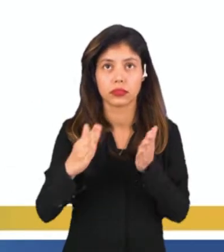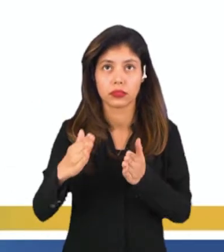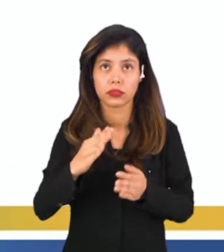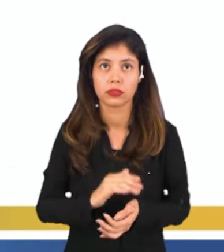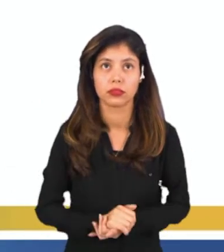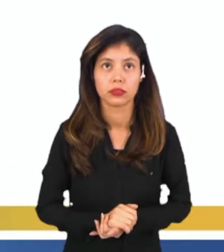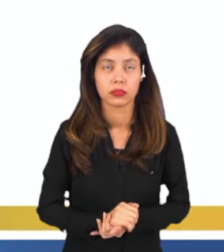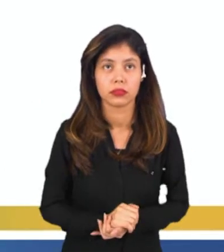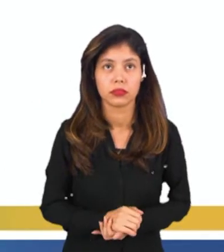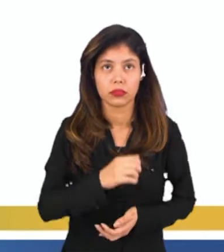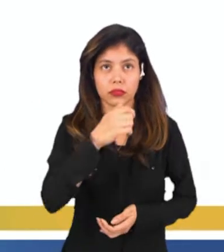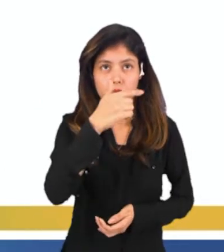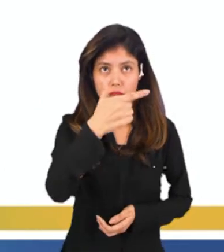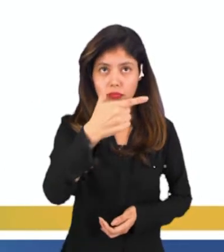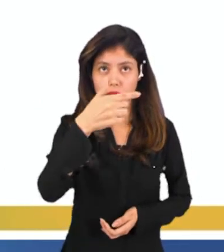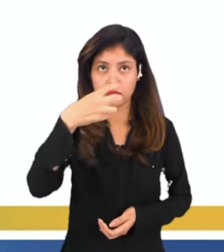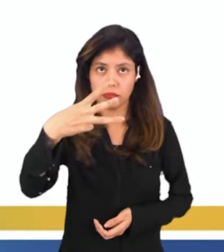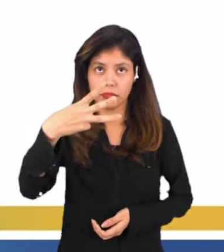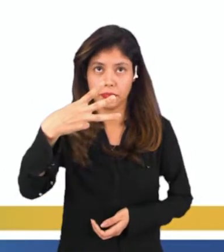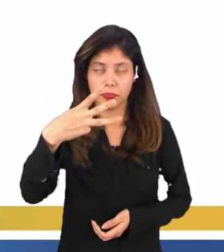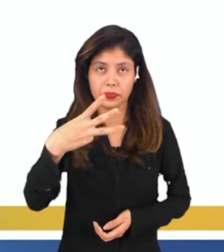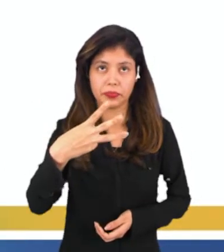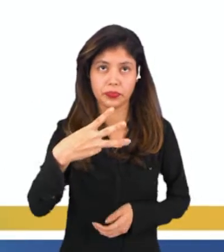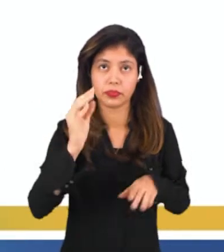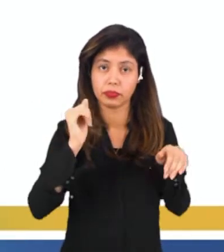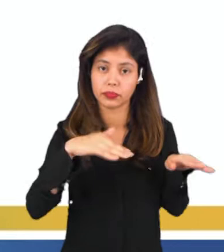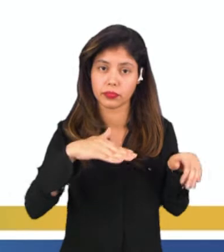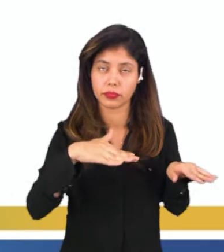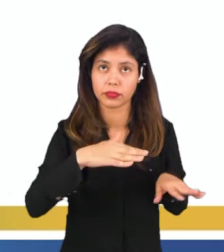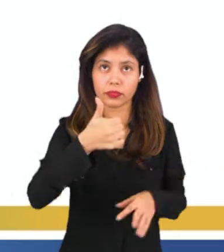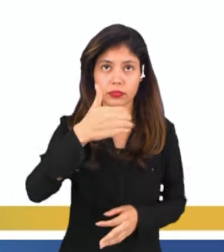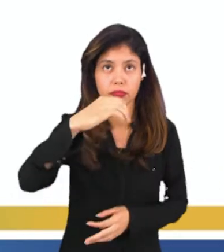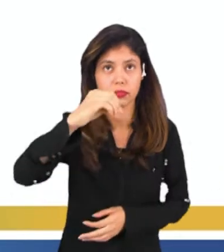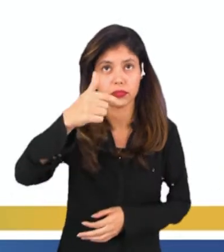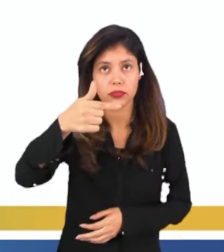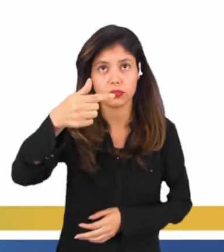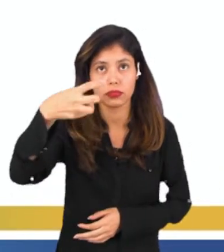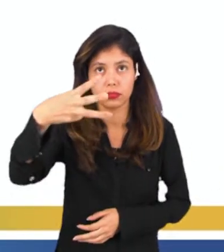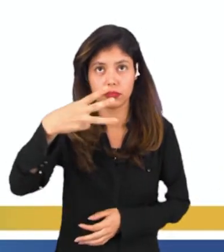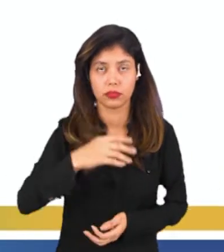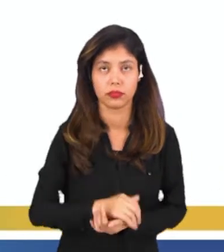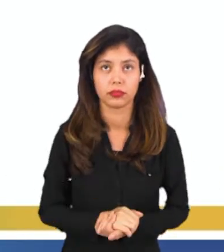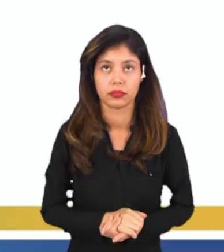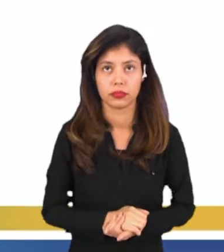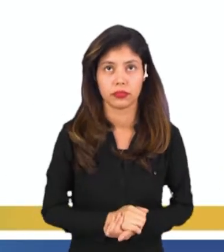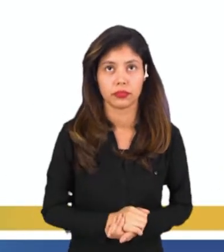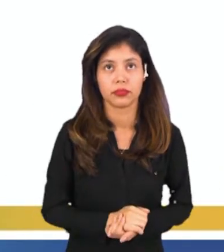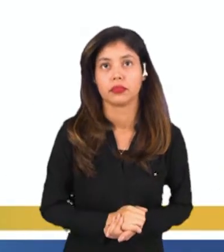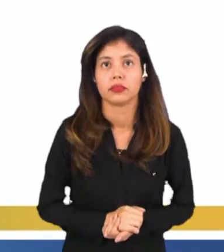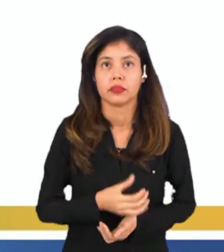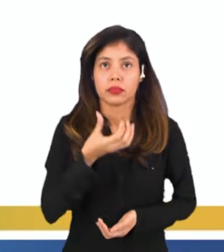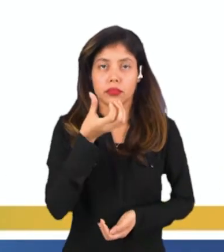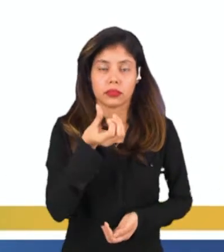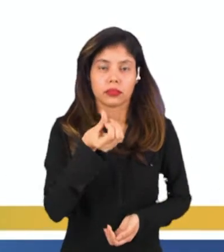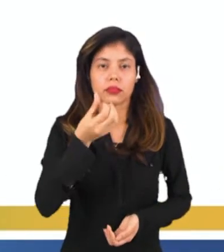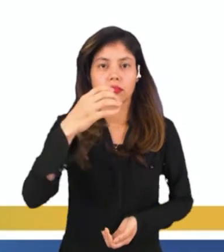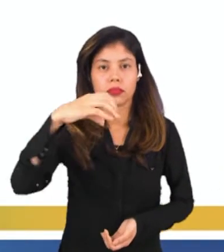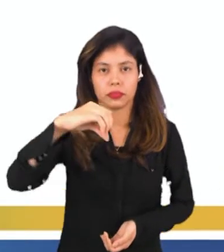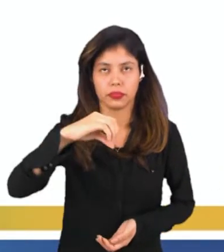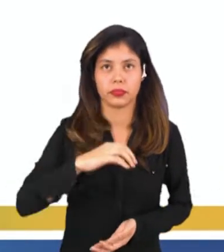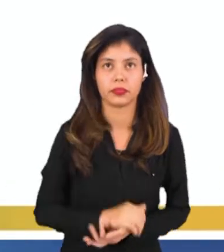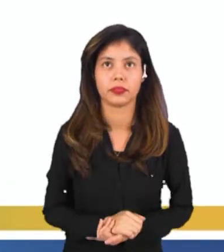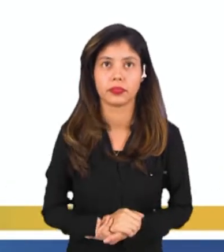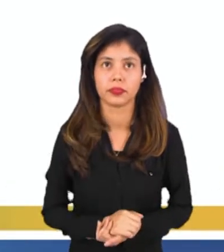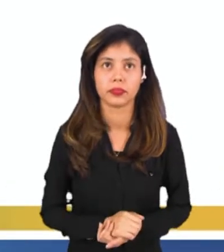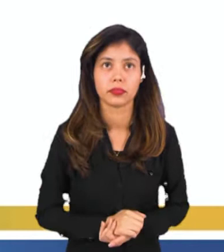de Maule. Muerte 23 de septiembre de 1973 a los 69 años en Santiago